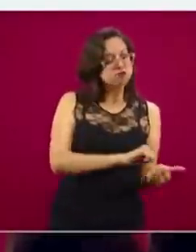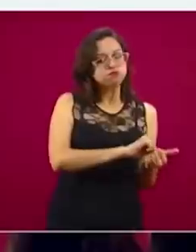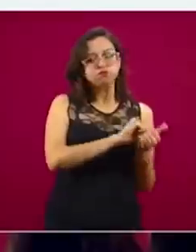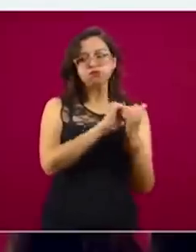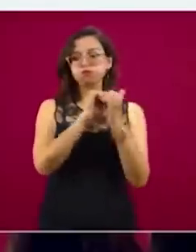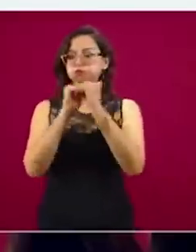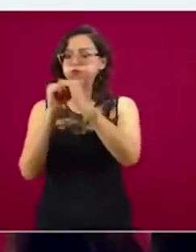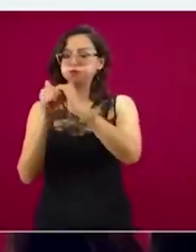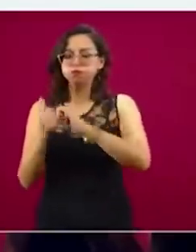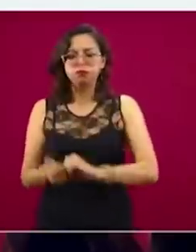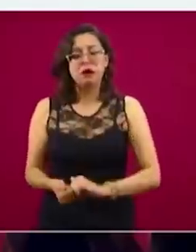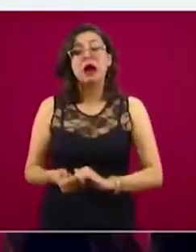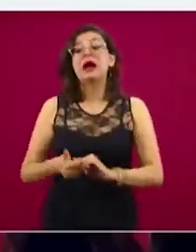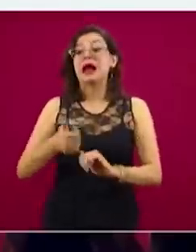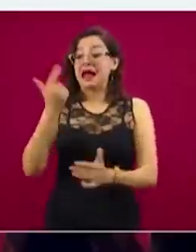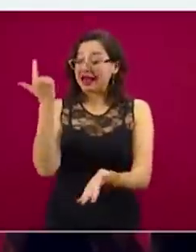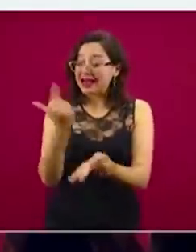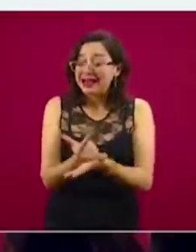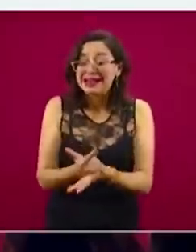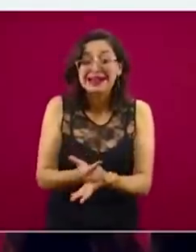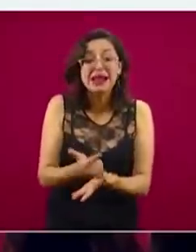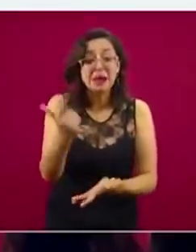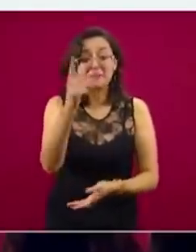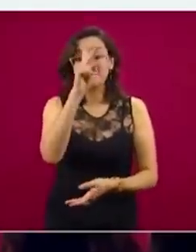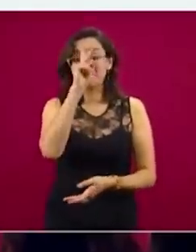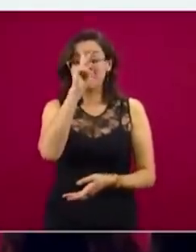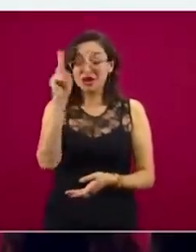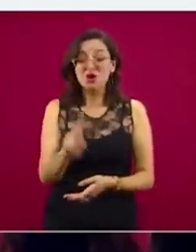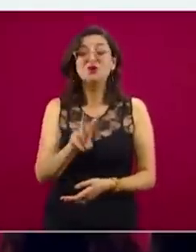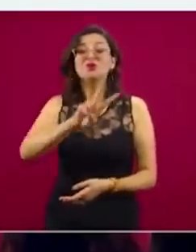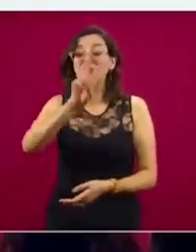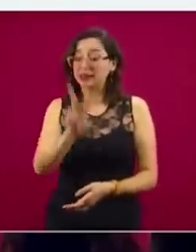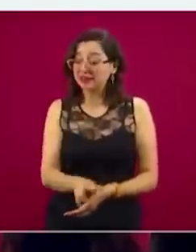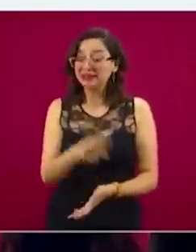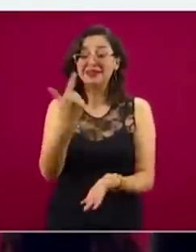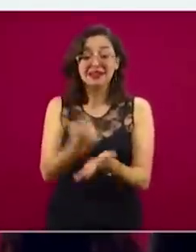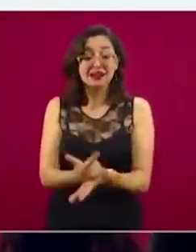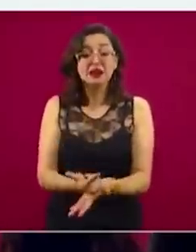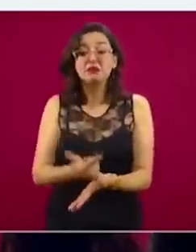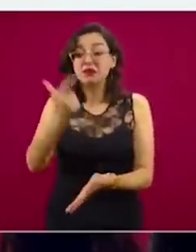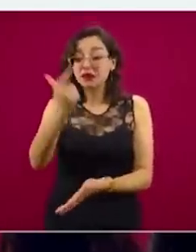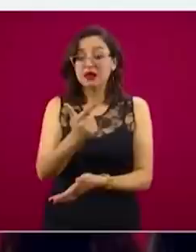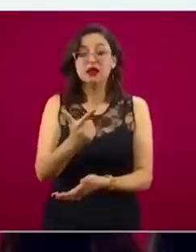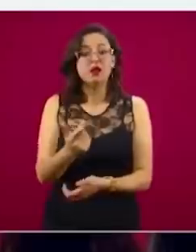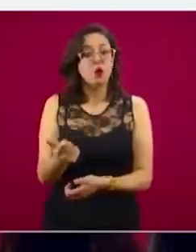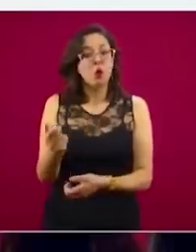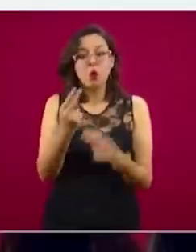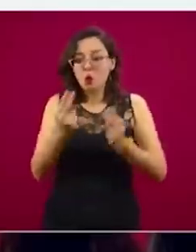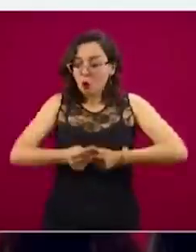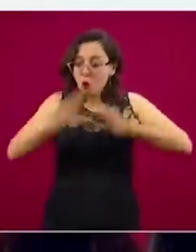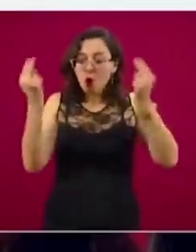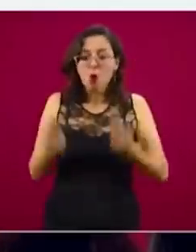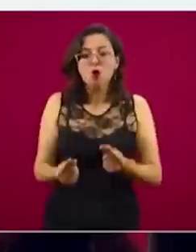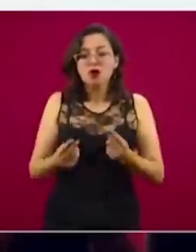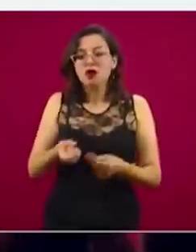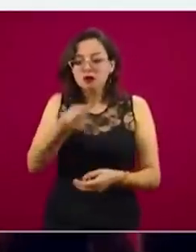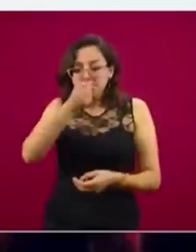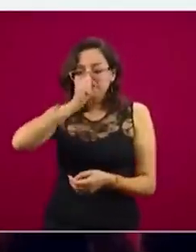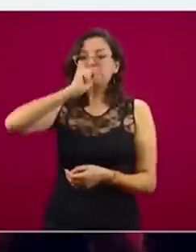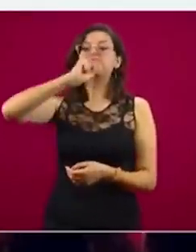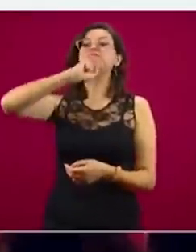en una situación extremadamente grave extremadamente grave y necesitar e intubación